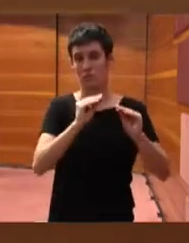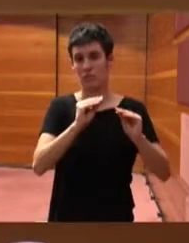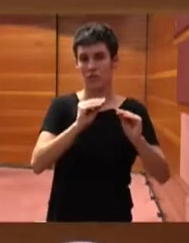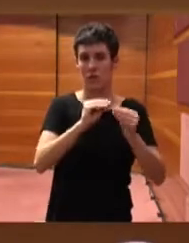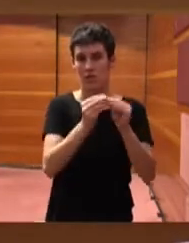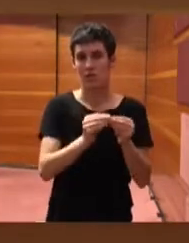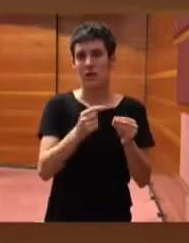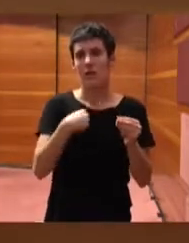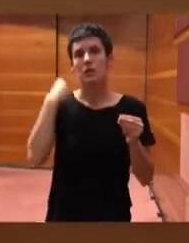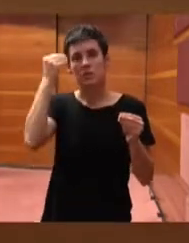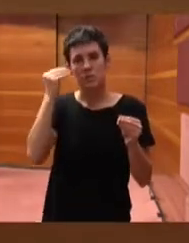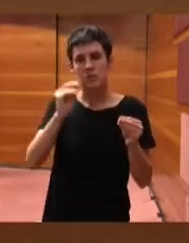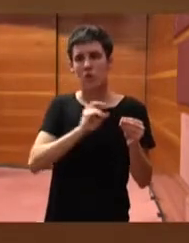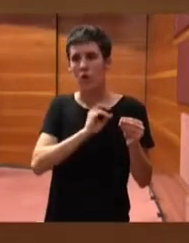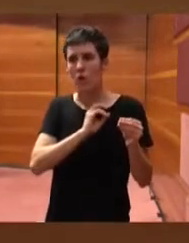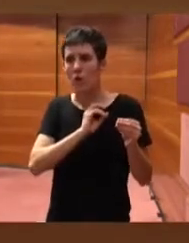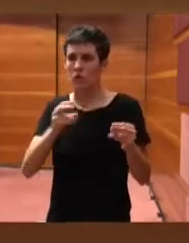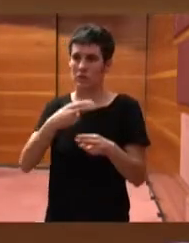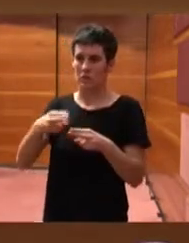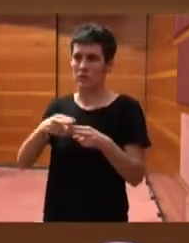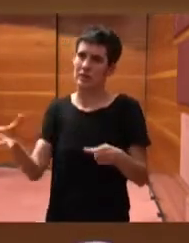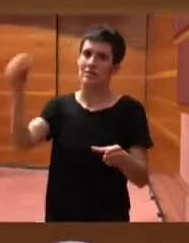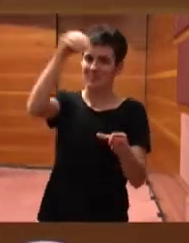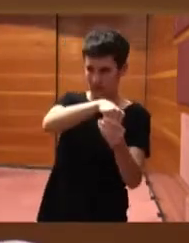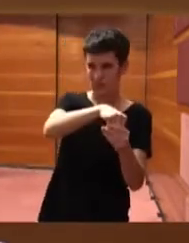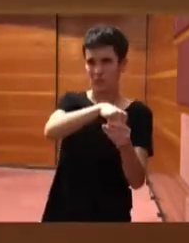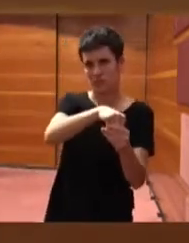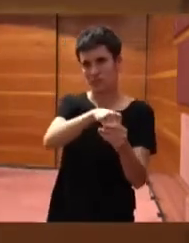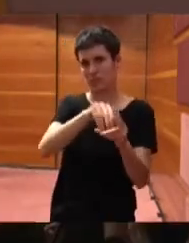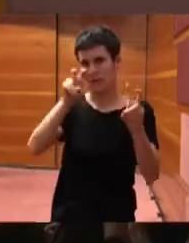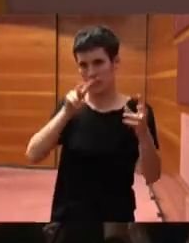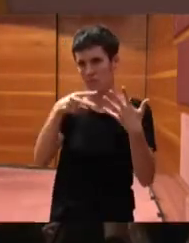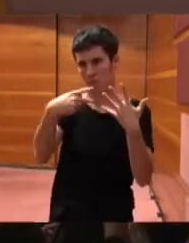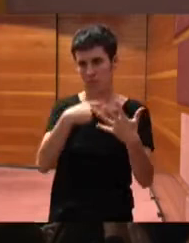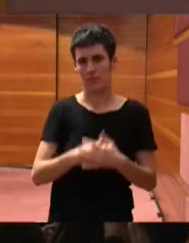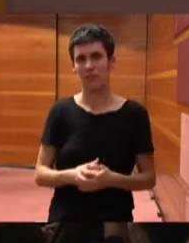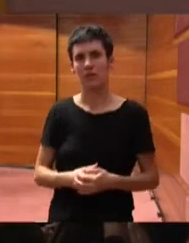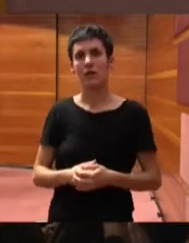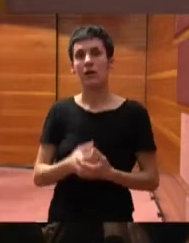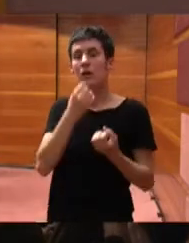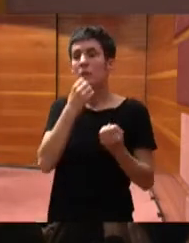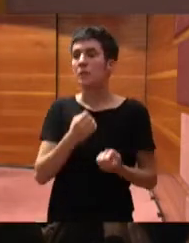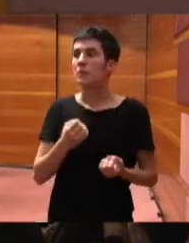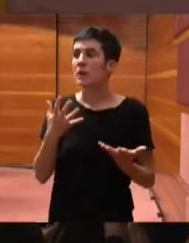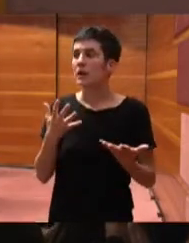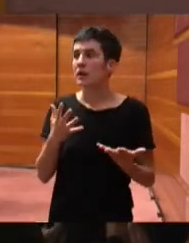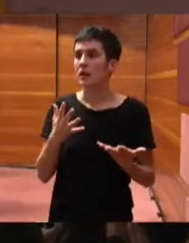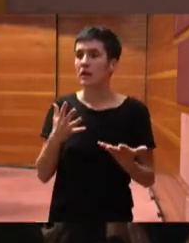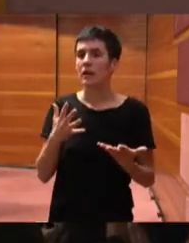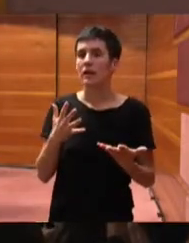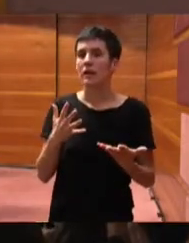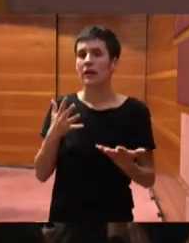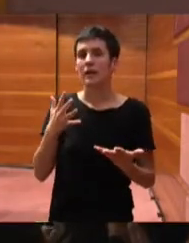ser otra política vuestra a la que vais a tener que prestar cierta atención. Bien, y nos queda un tipo de transparencia, y